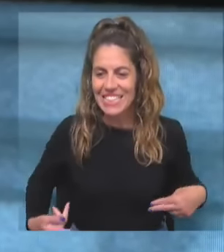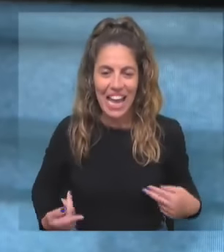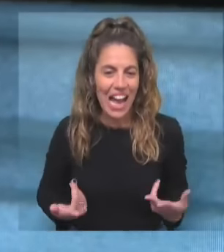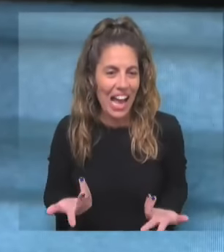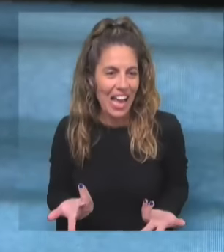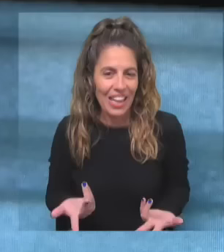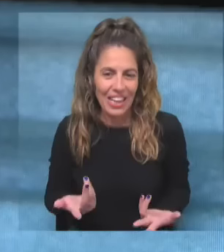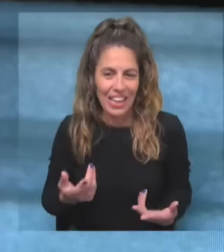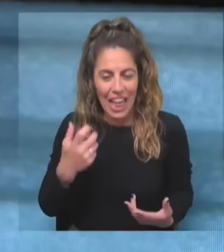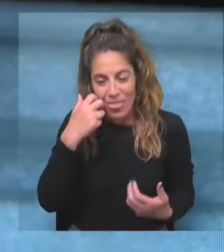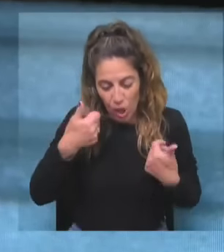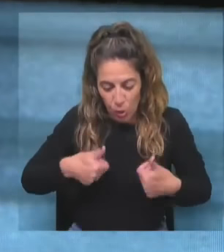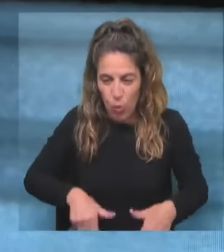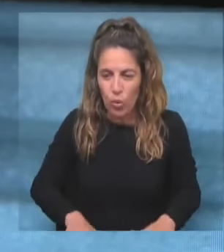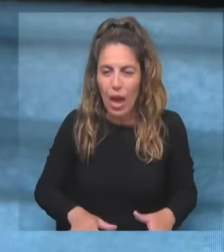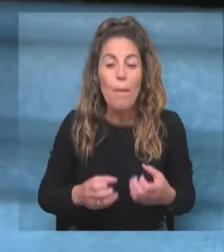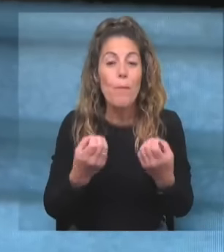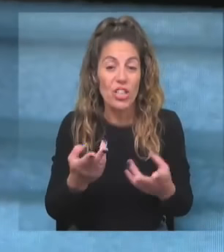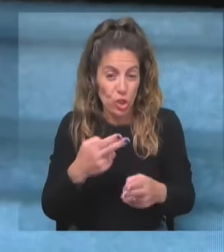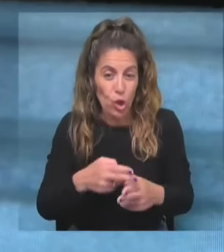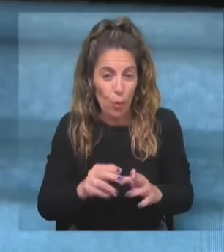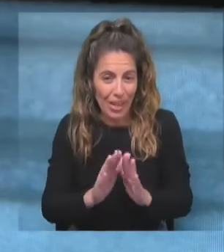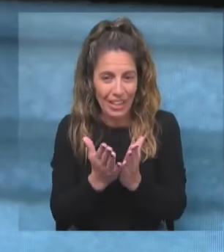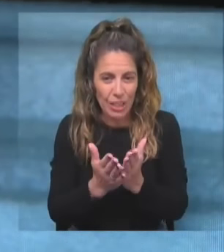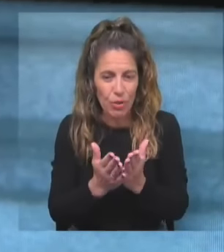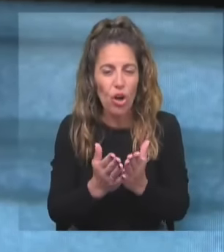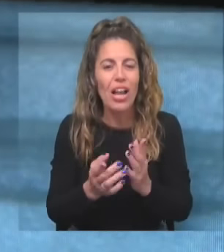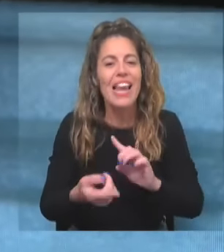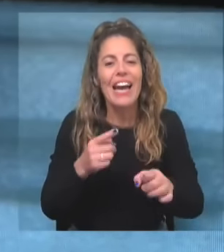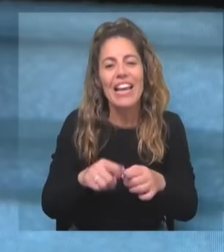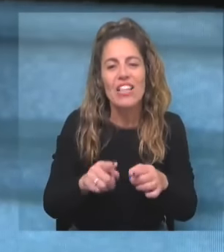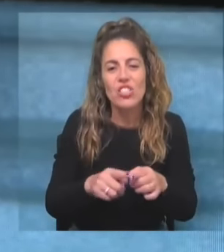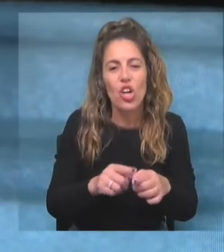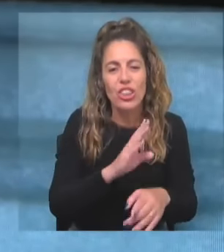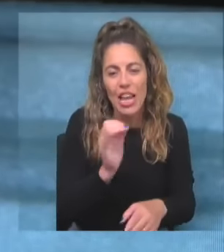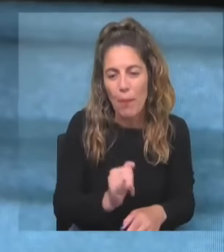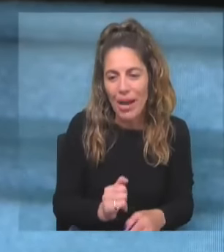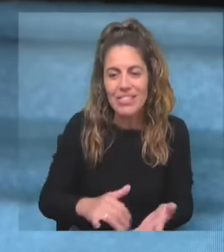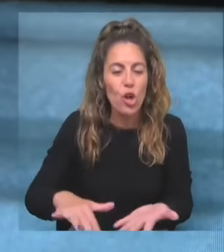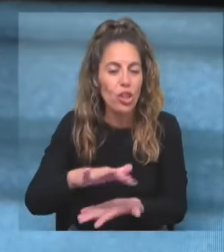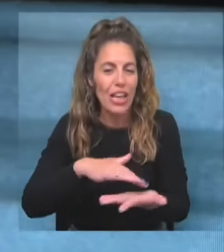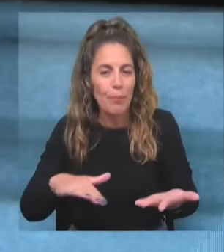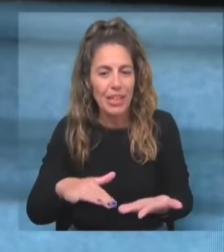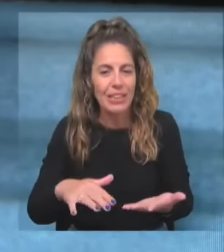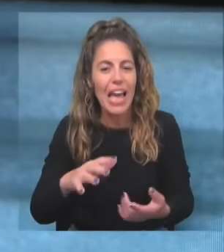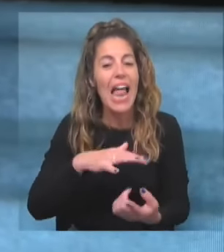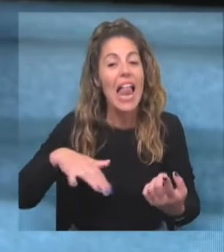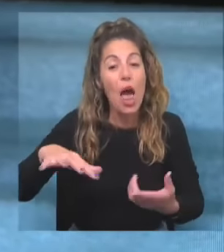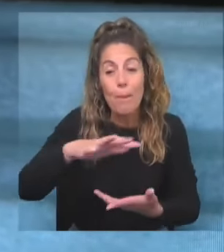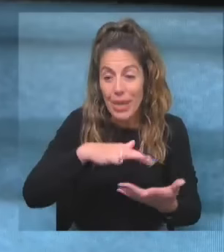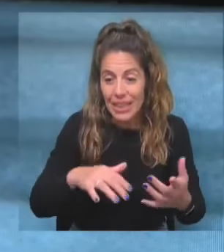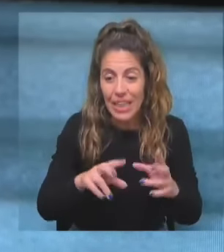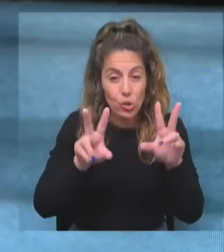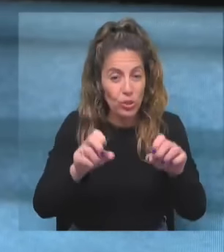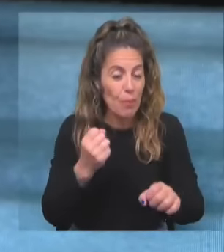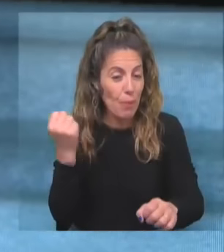paz, de la relación con el ambiente. Él, para mí, el tema del ambiente es un tema central.